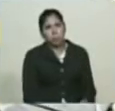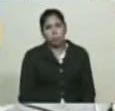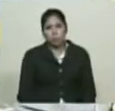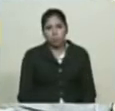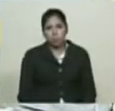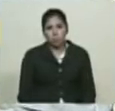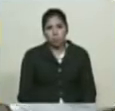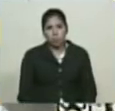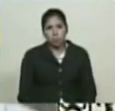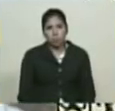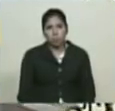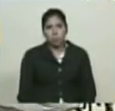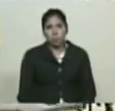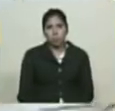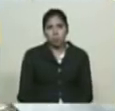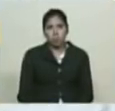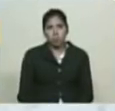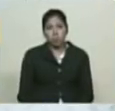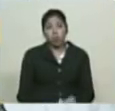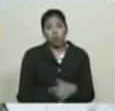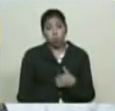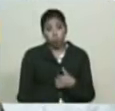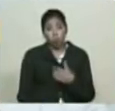pero además yo propongo,